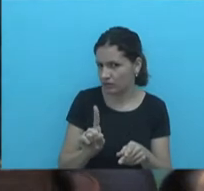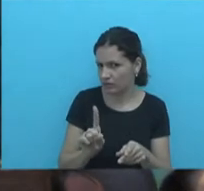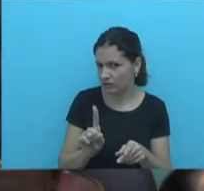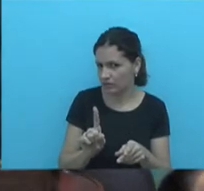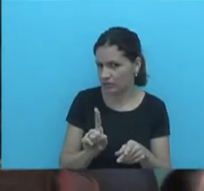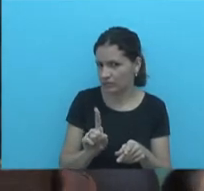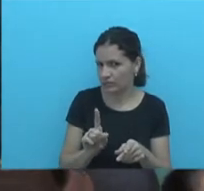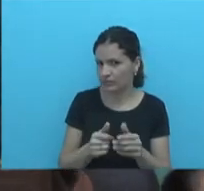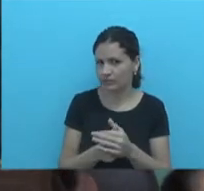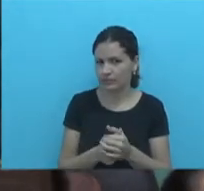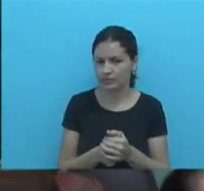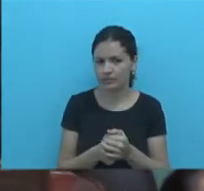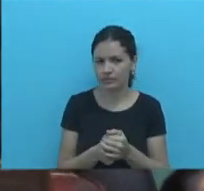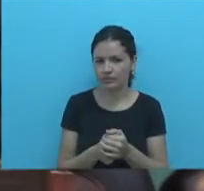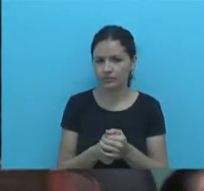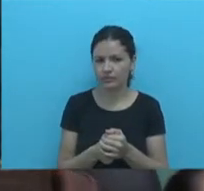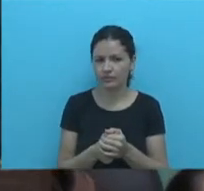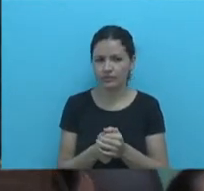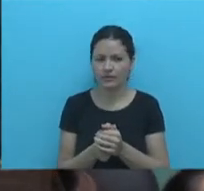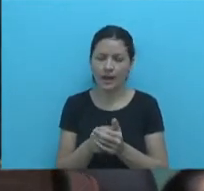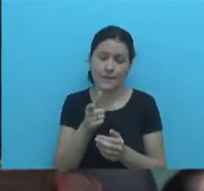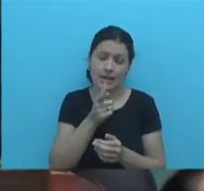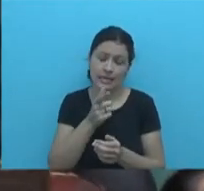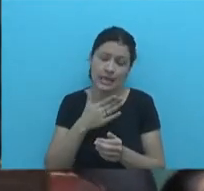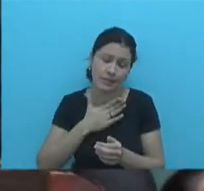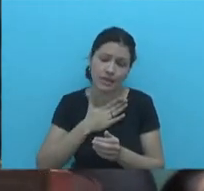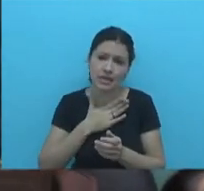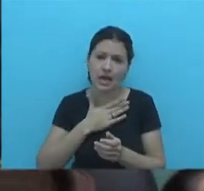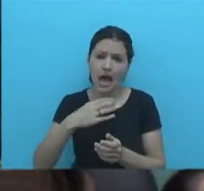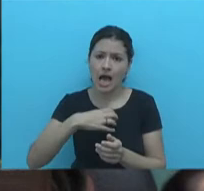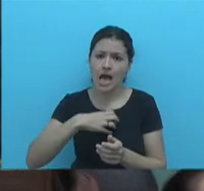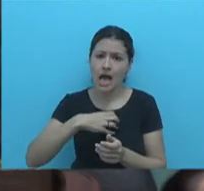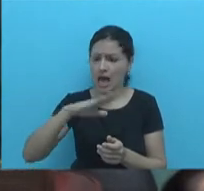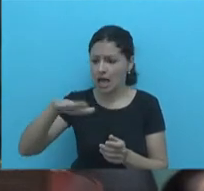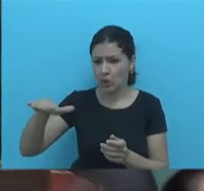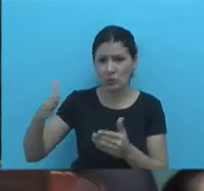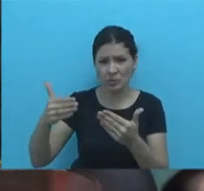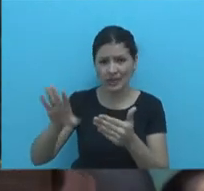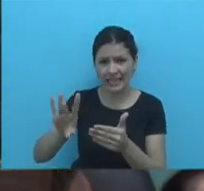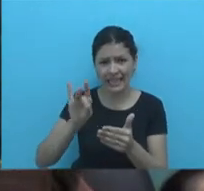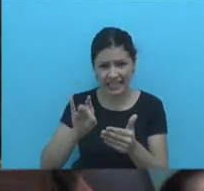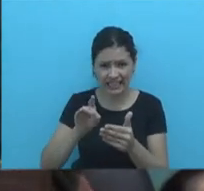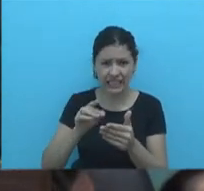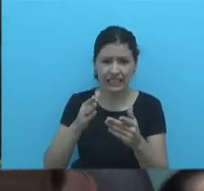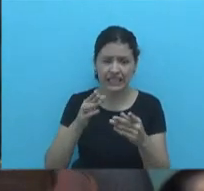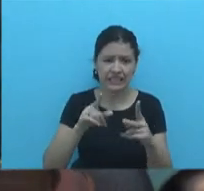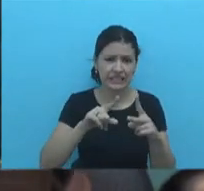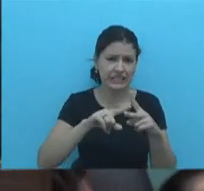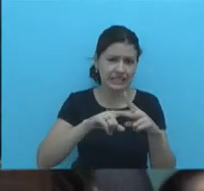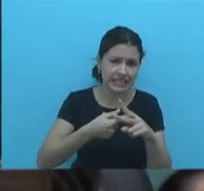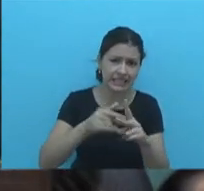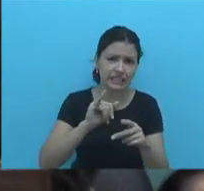un poco a elección de cada uno si quiere enfocarse en eso o no.